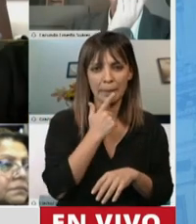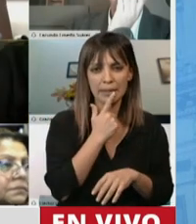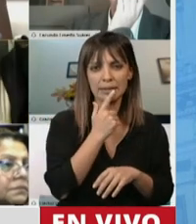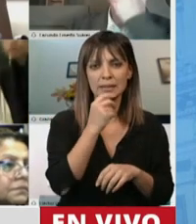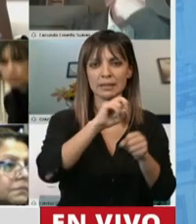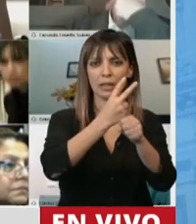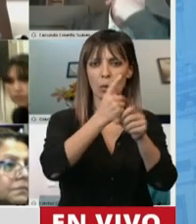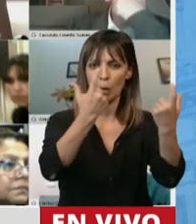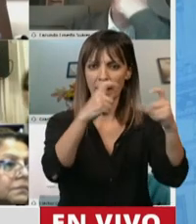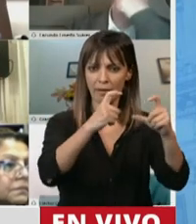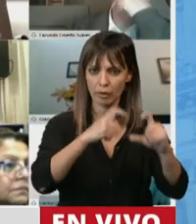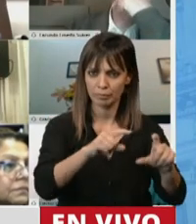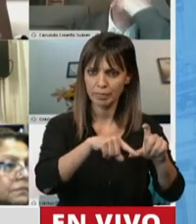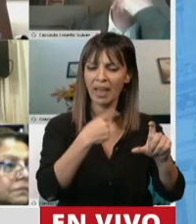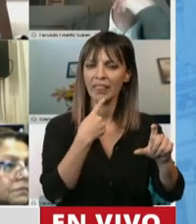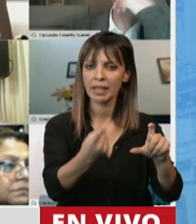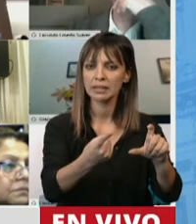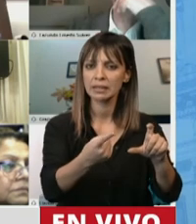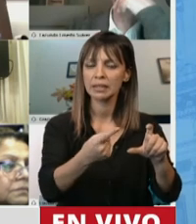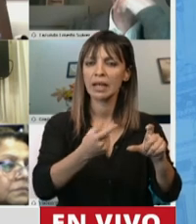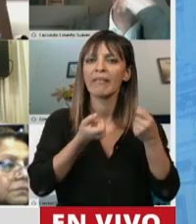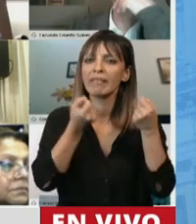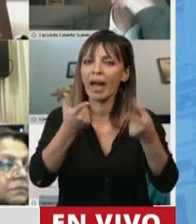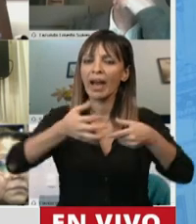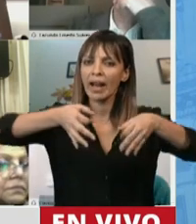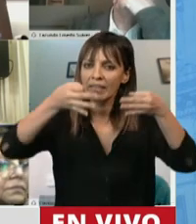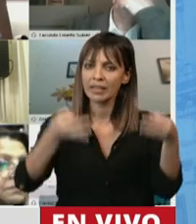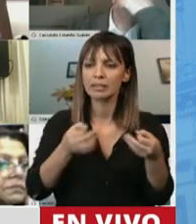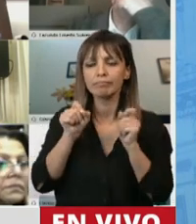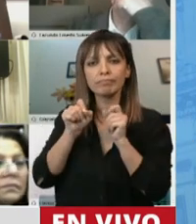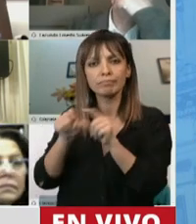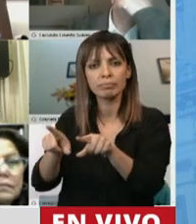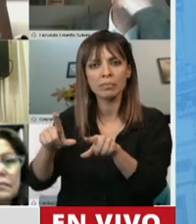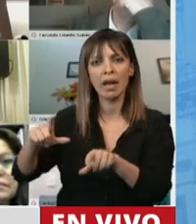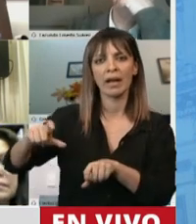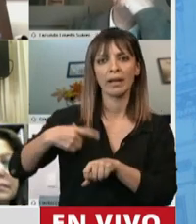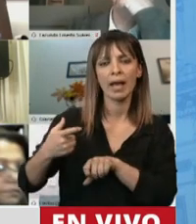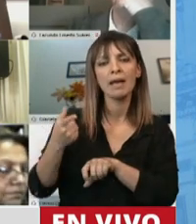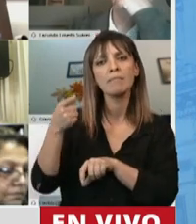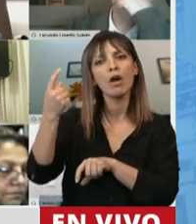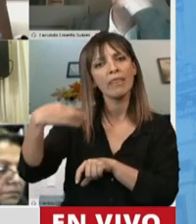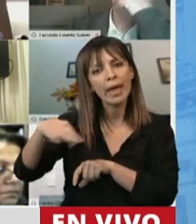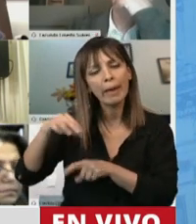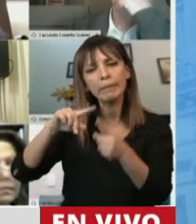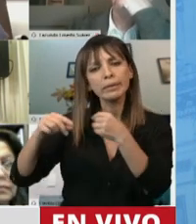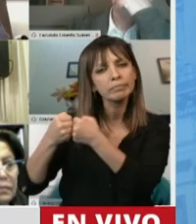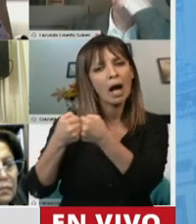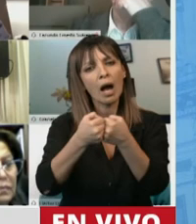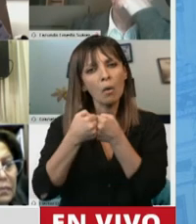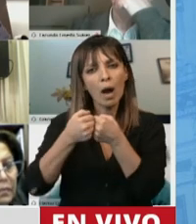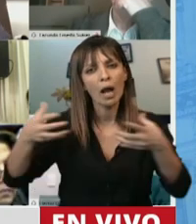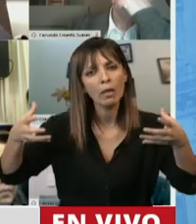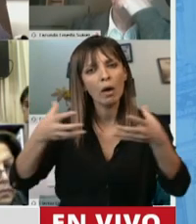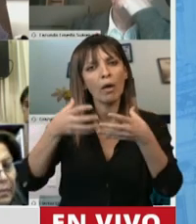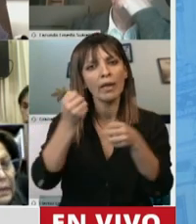segundo párrafo dice: queda garantizado a los gremios concertar convenios colectivos de